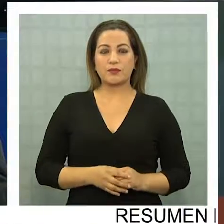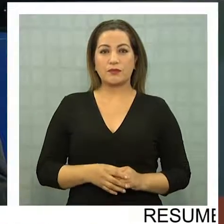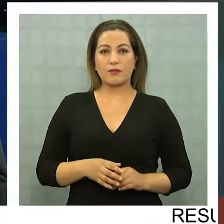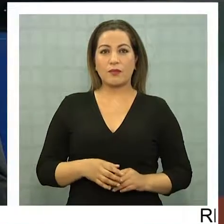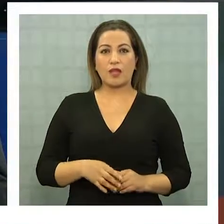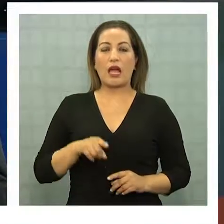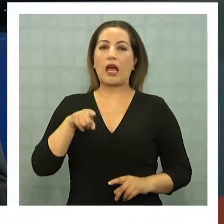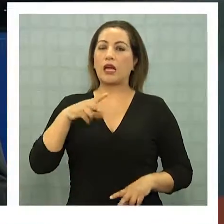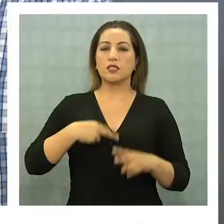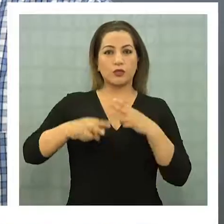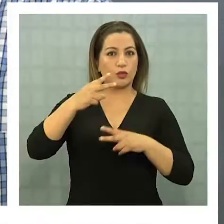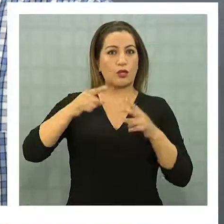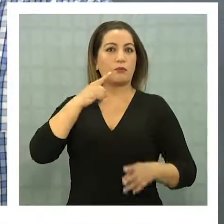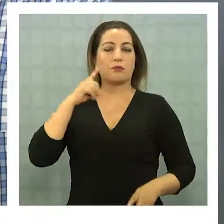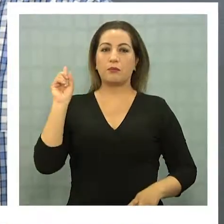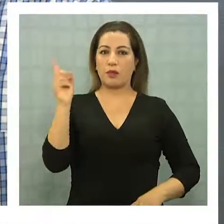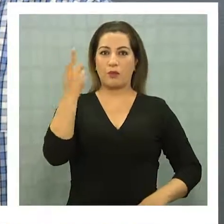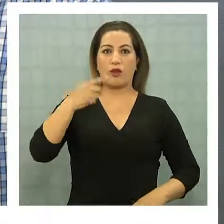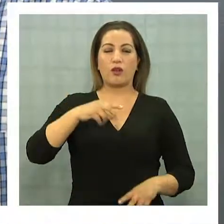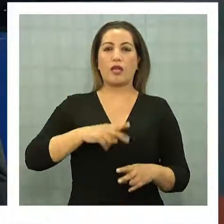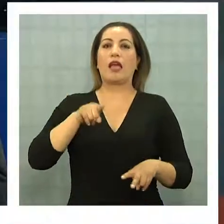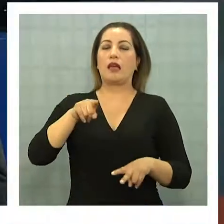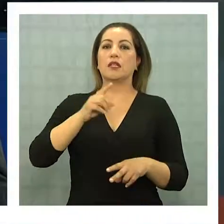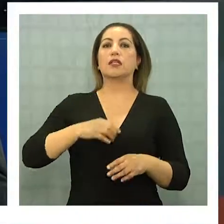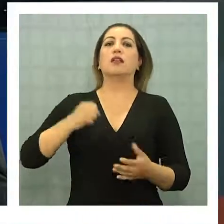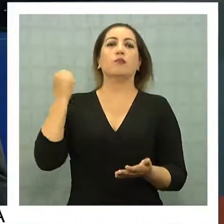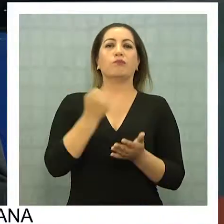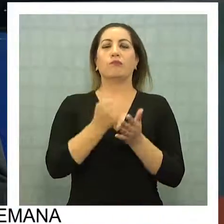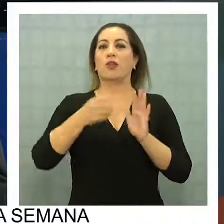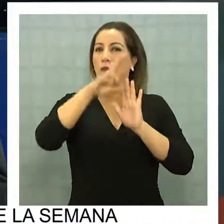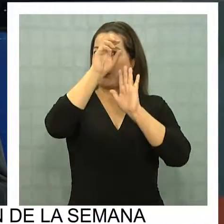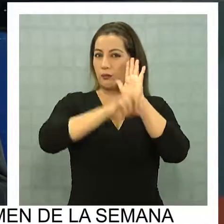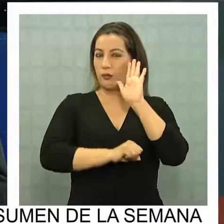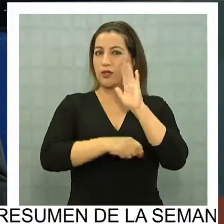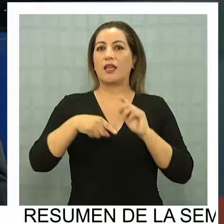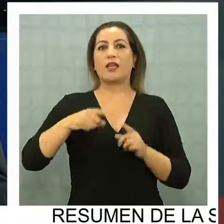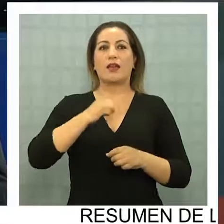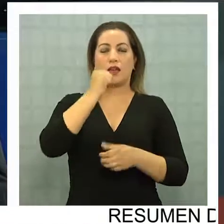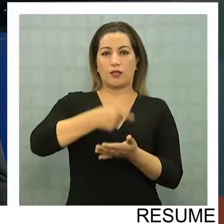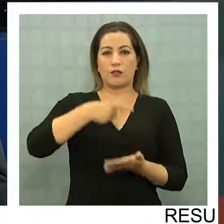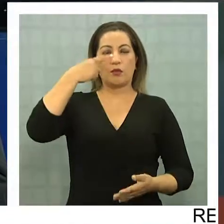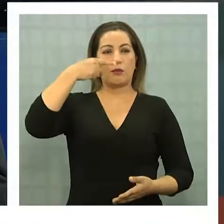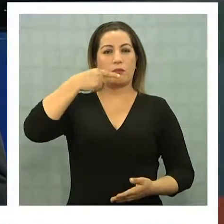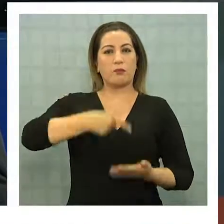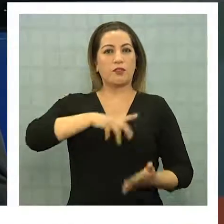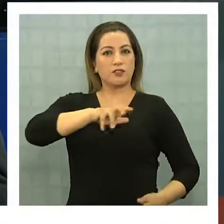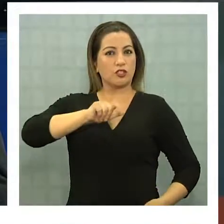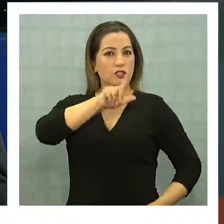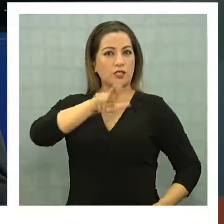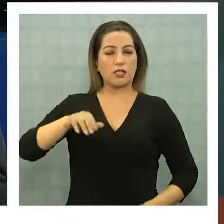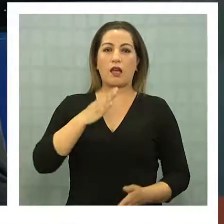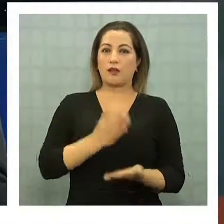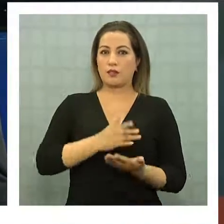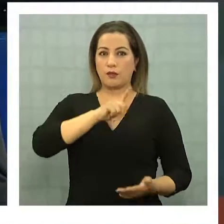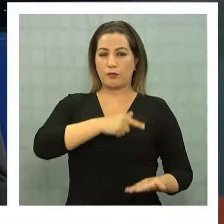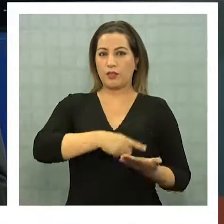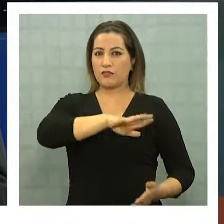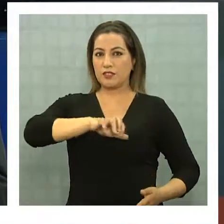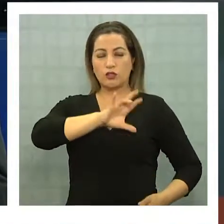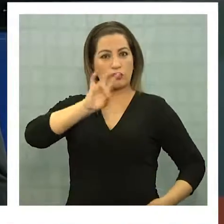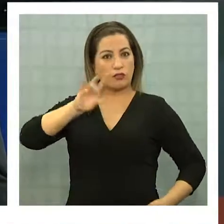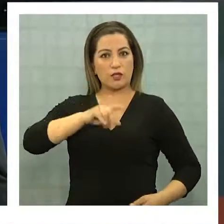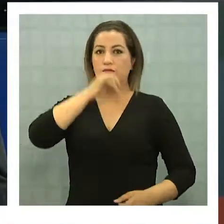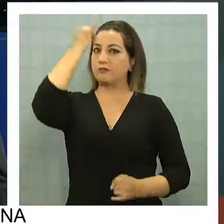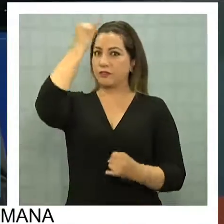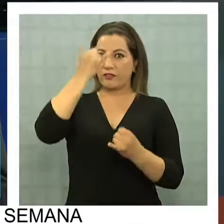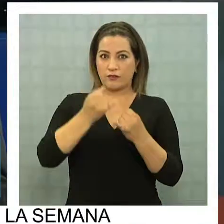porque, bueno, están los hitos principales de lo que sucede en Chile desde el golpe de 1973 hasta el año 1990,